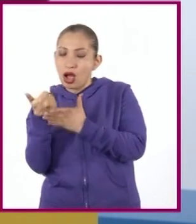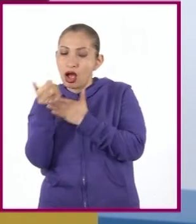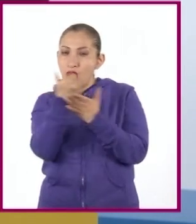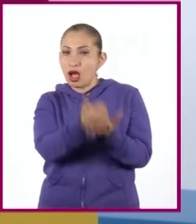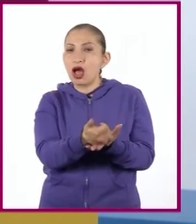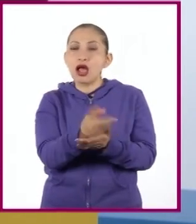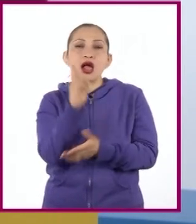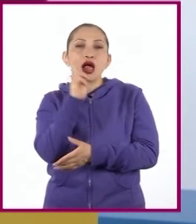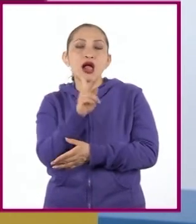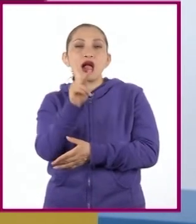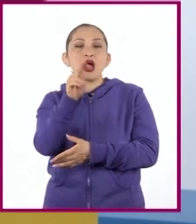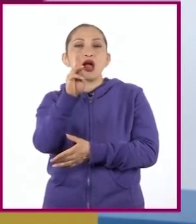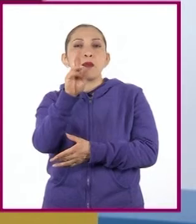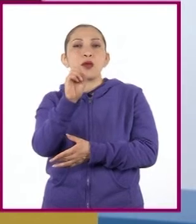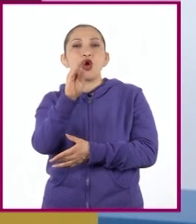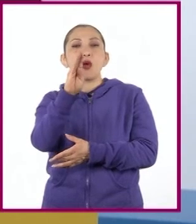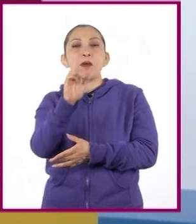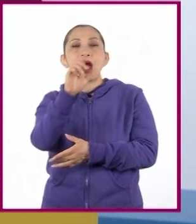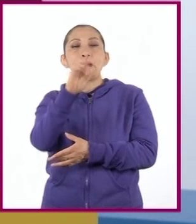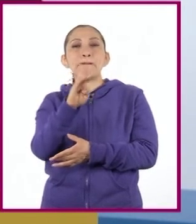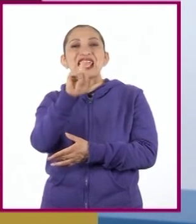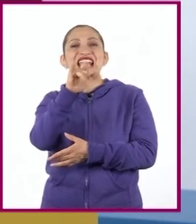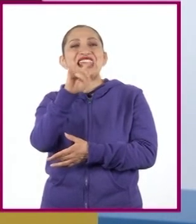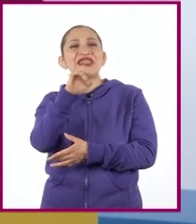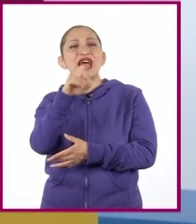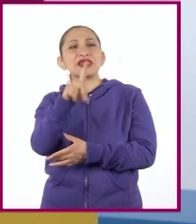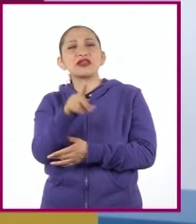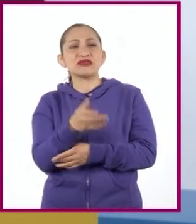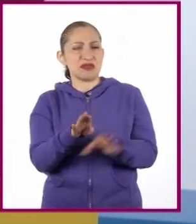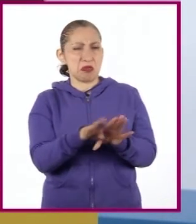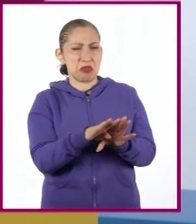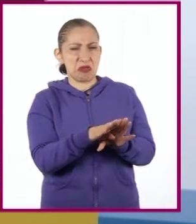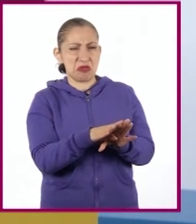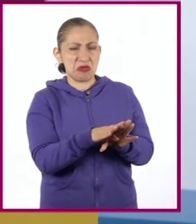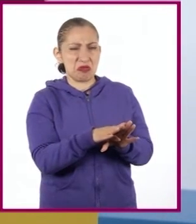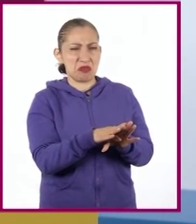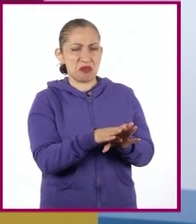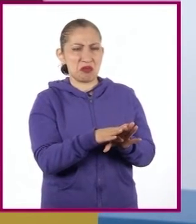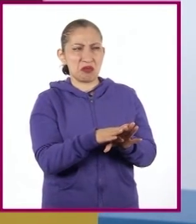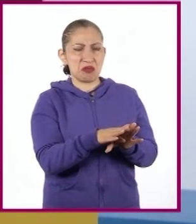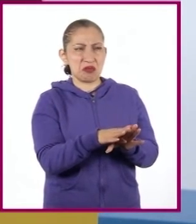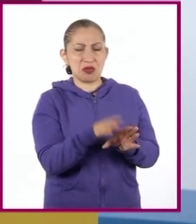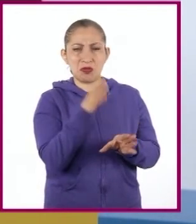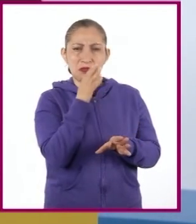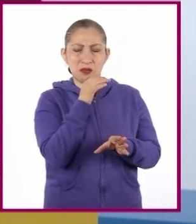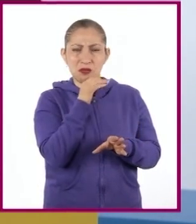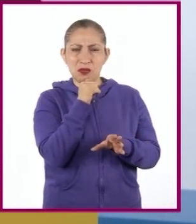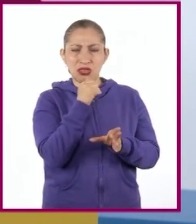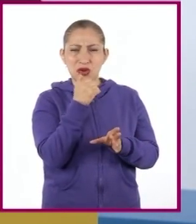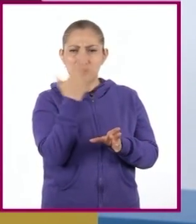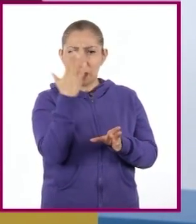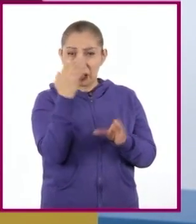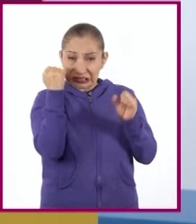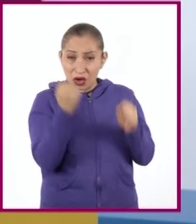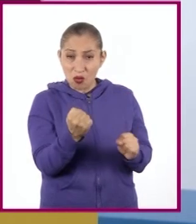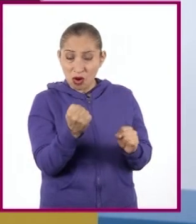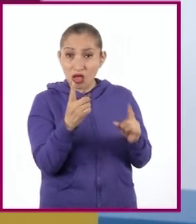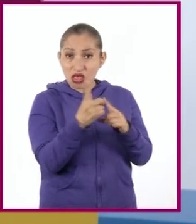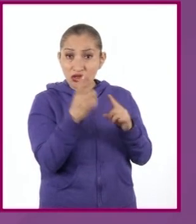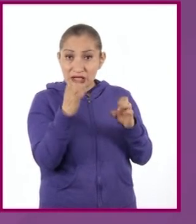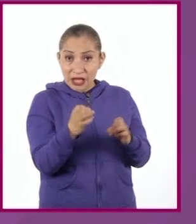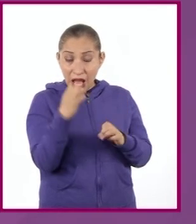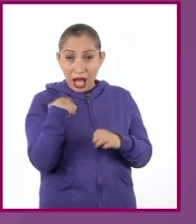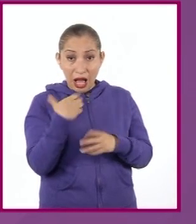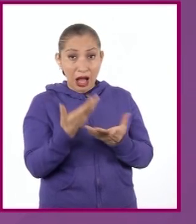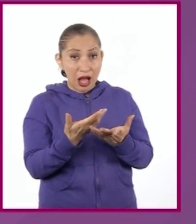de la probabilidad. ¿Cómo es eso, maestra? ¿No podemos saber a ciencia cierta dónde